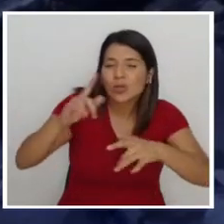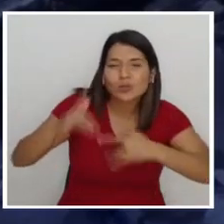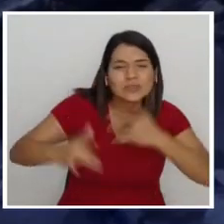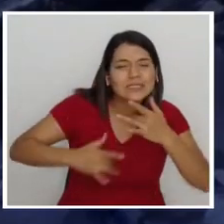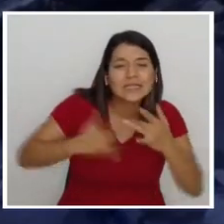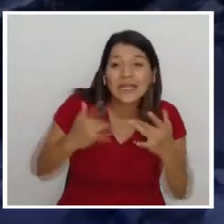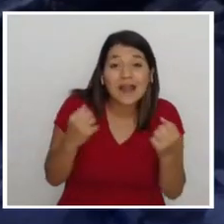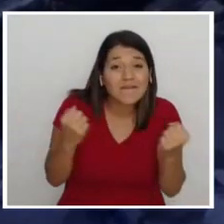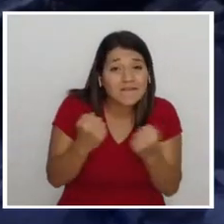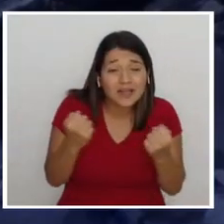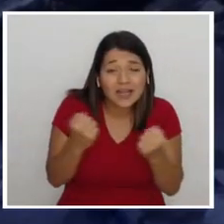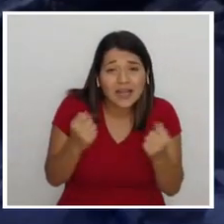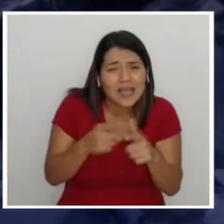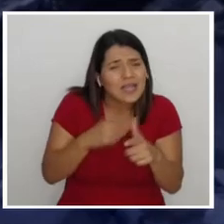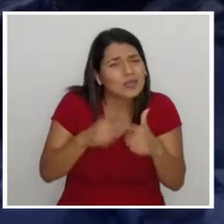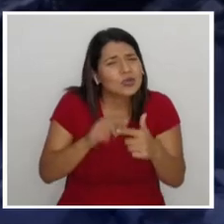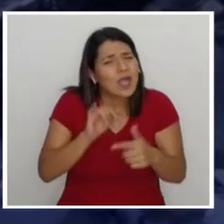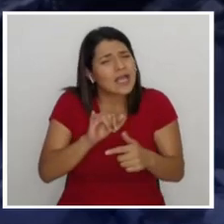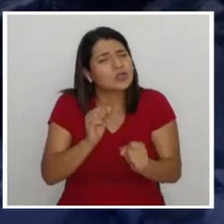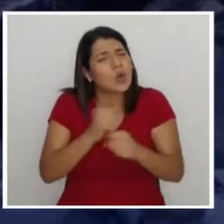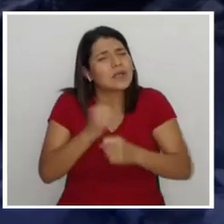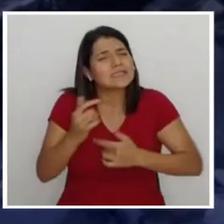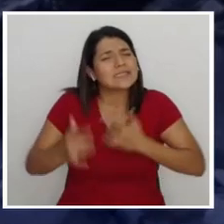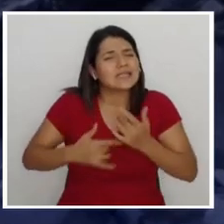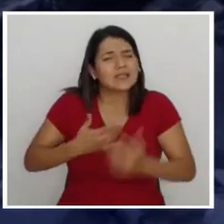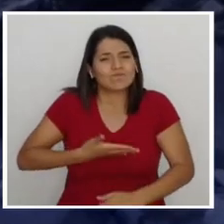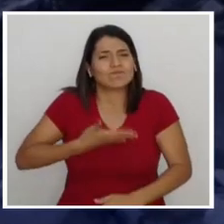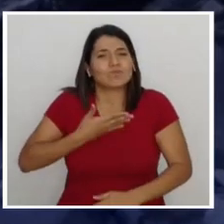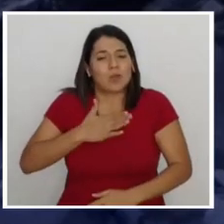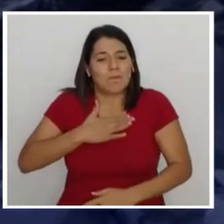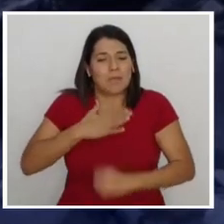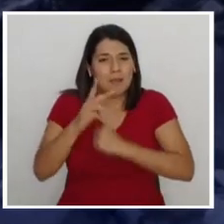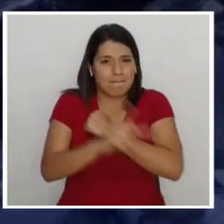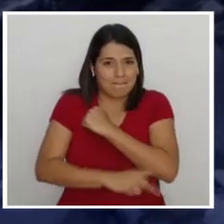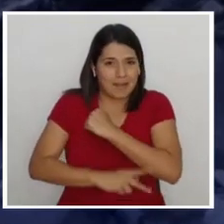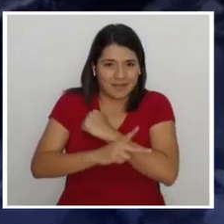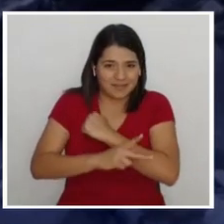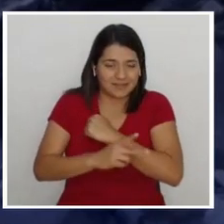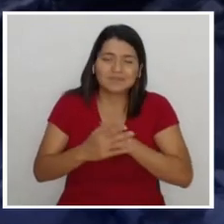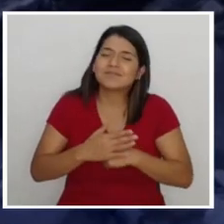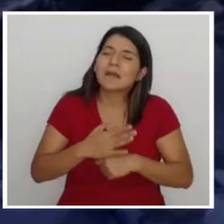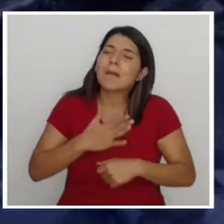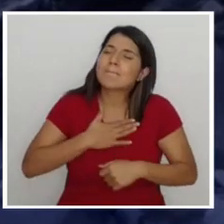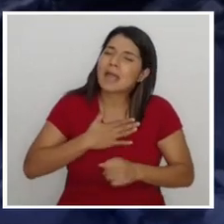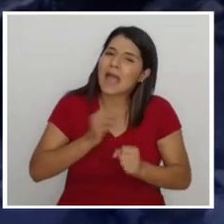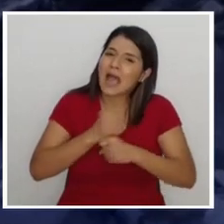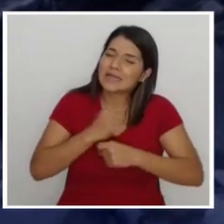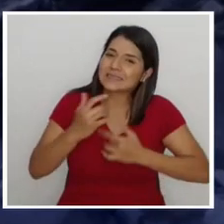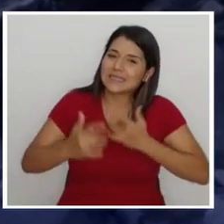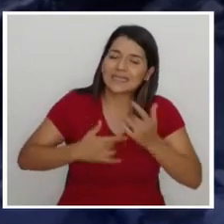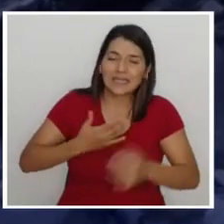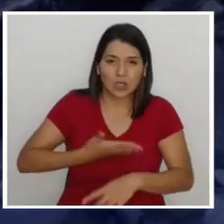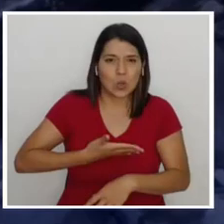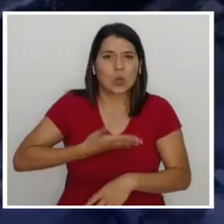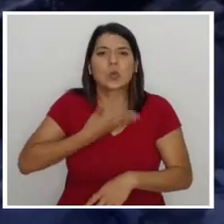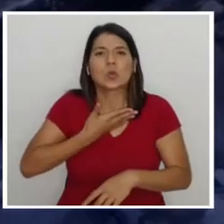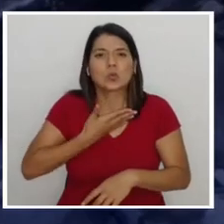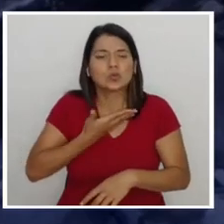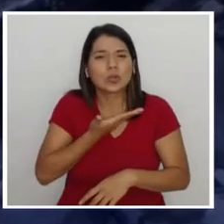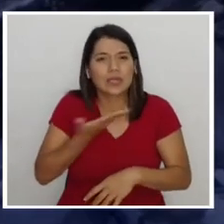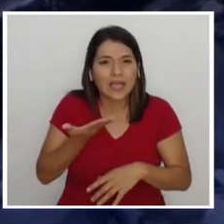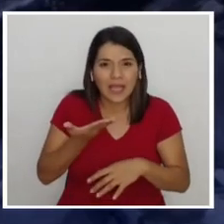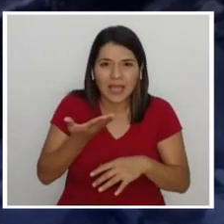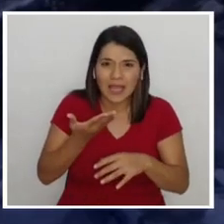hace sentirme muy orgulloso del país en el que nací, me hace sentirme muy orgulloso de la actividad que decidí